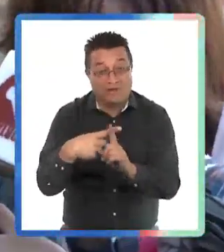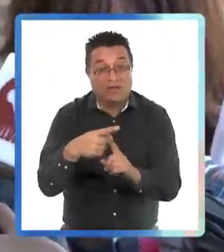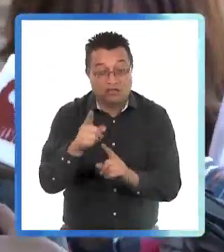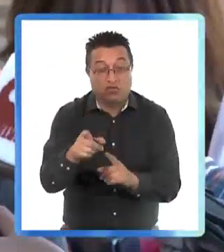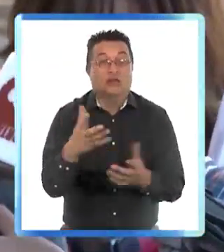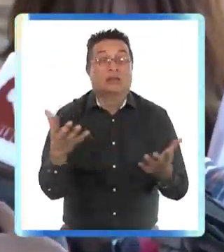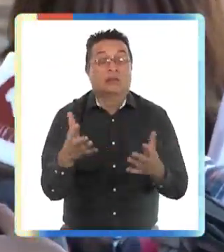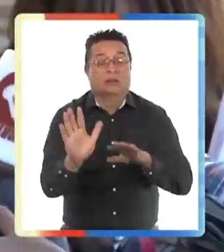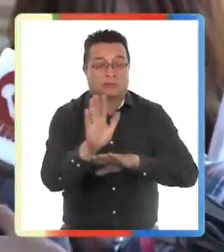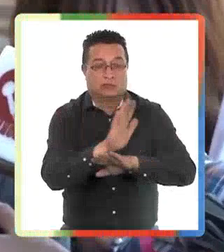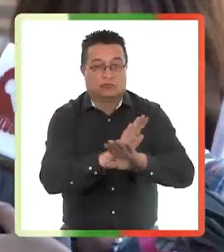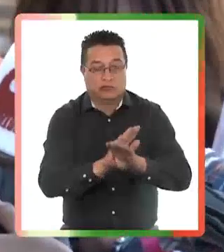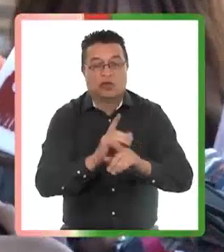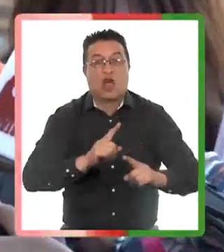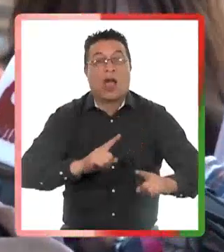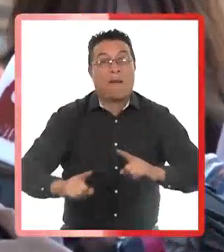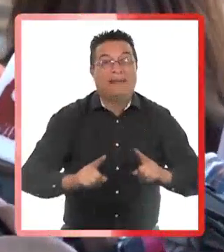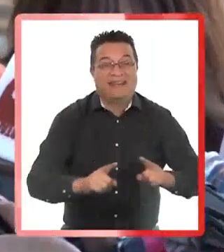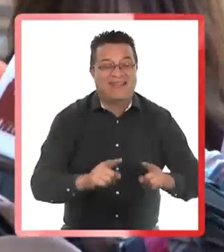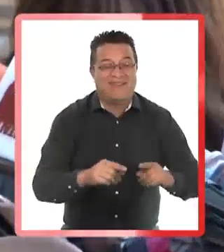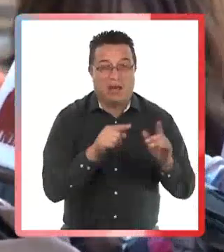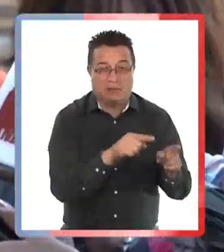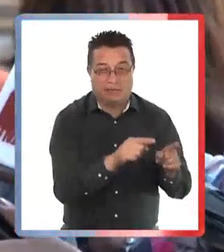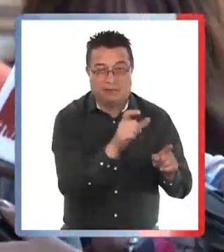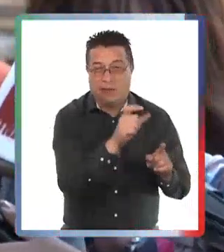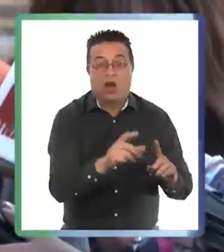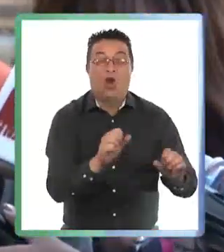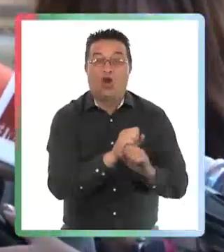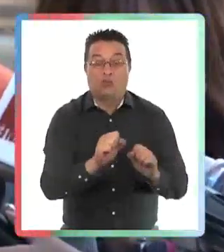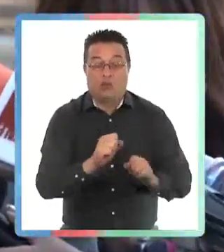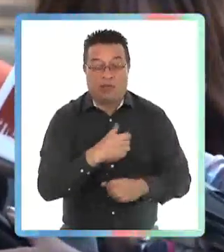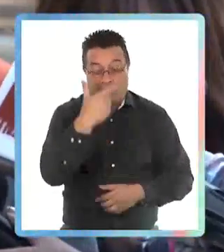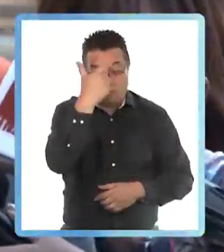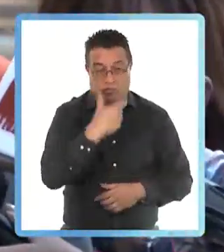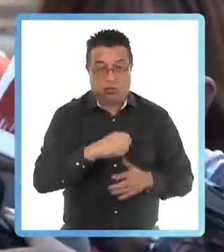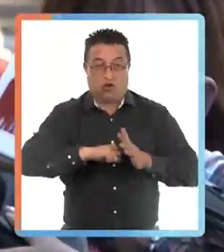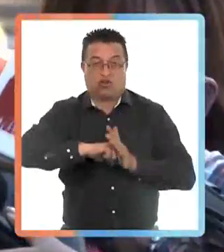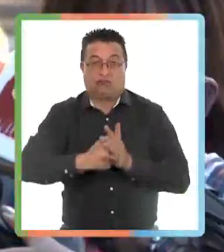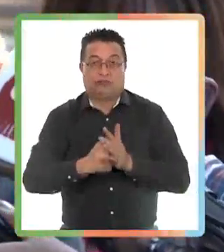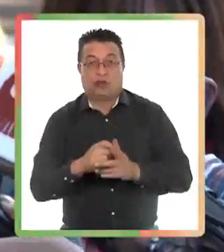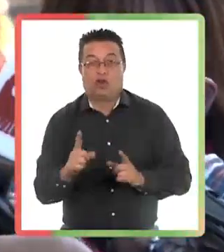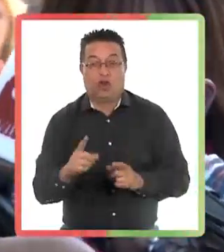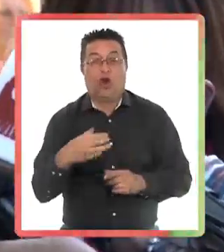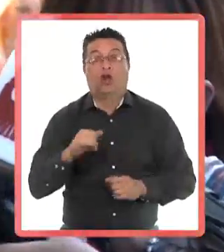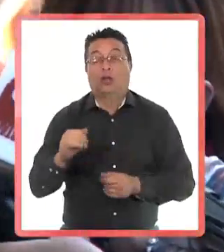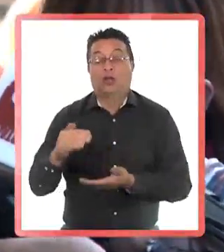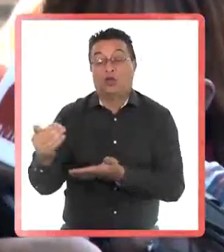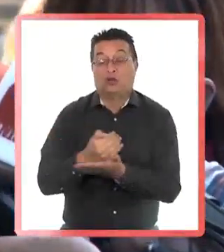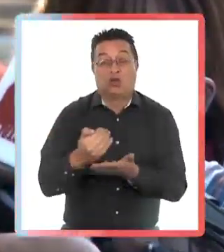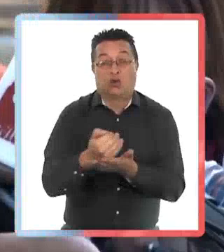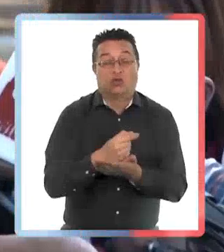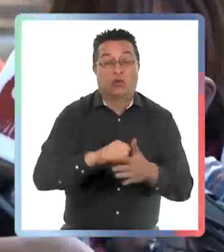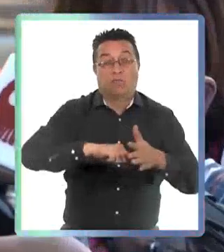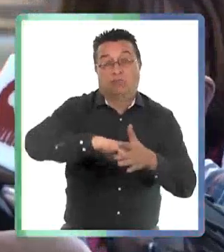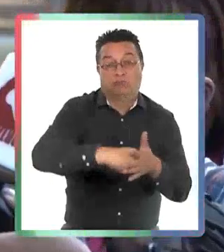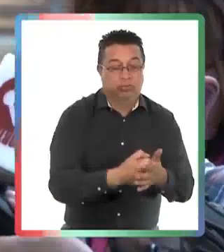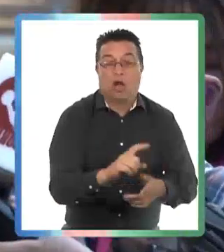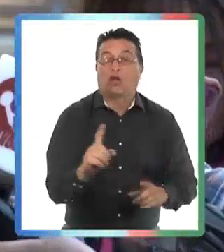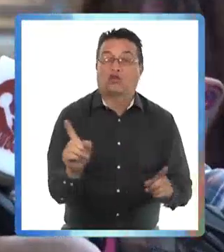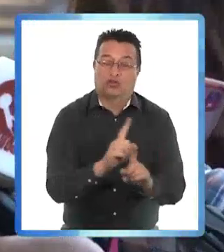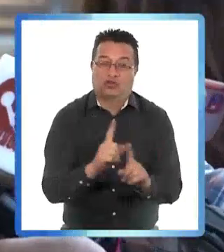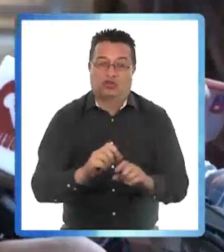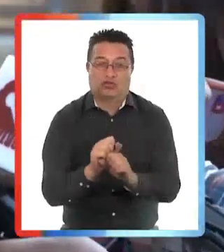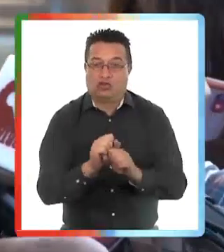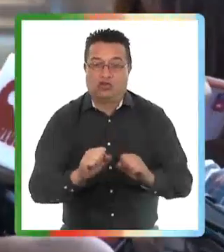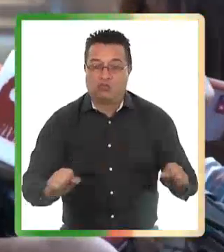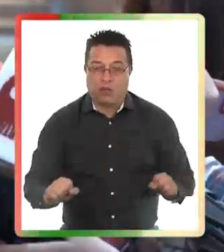todo se van a ver beneficiados de la figura de la protección administrativa, es decir, que no pueden ser separados ni de su